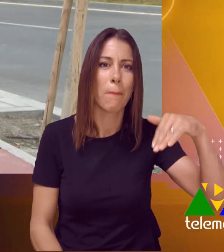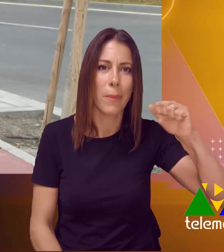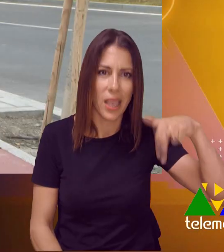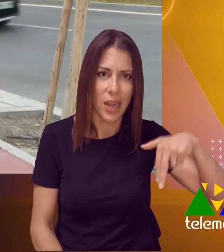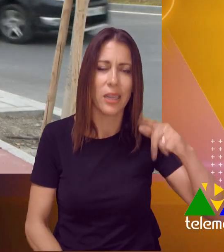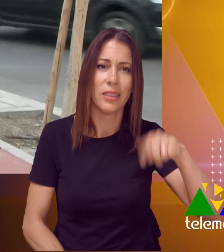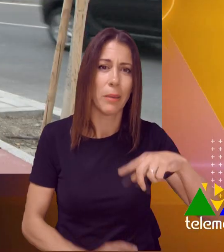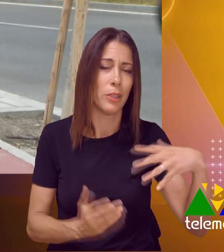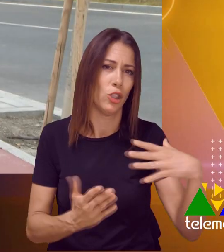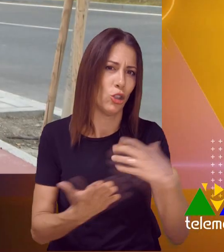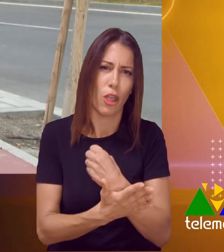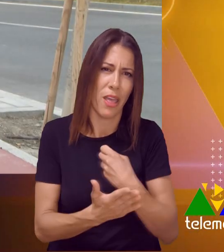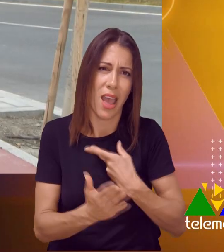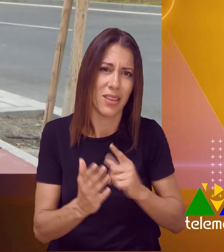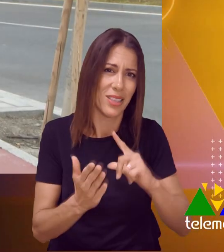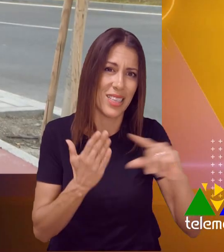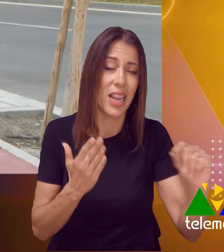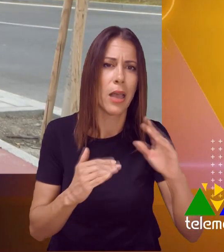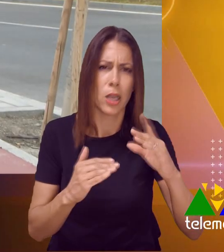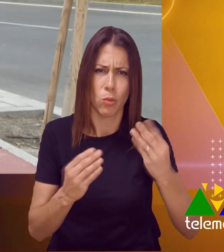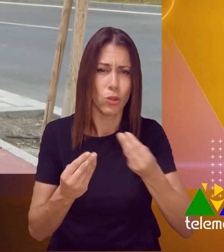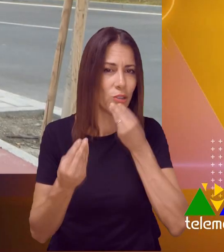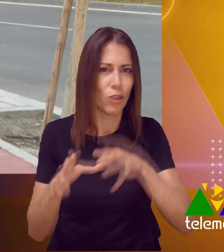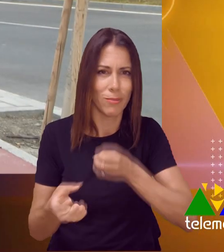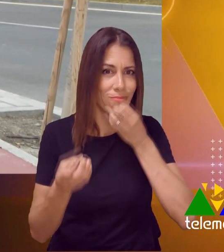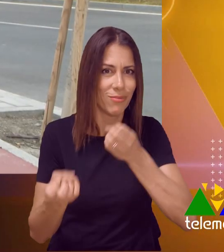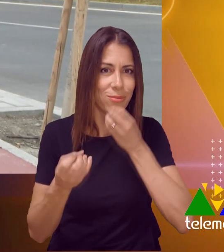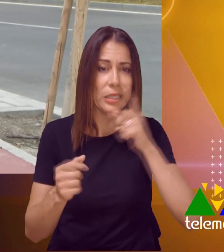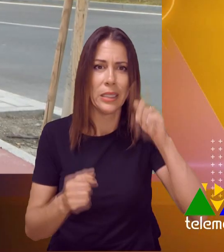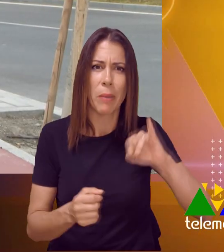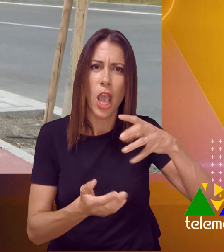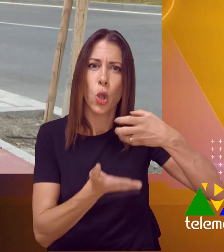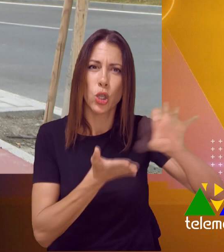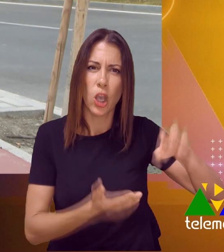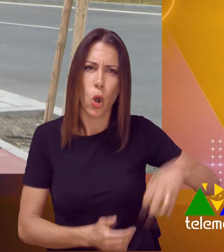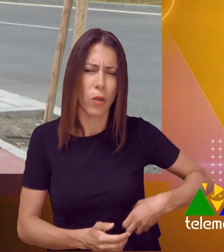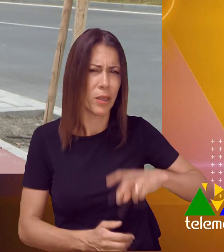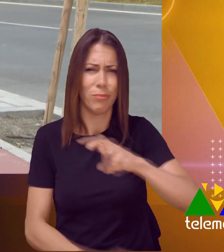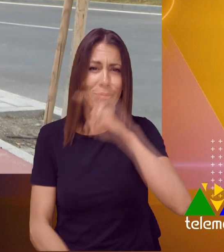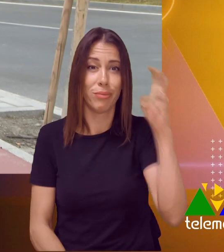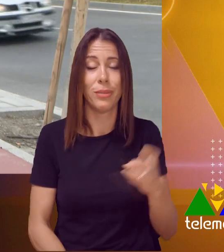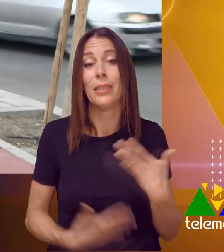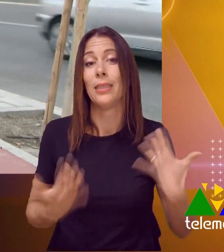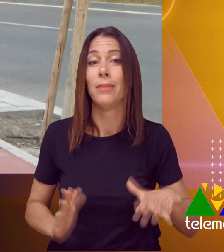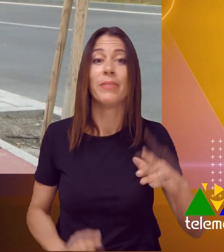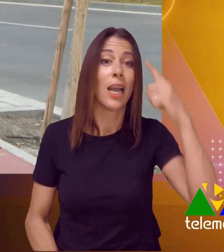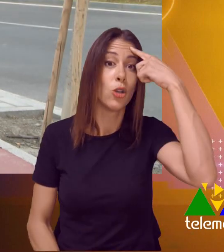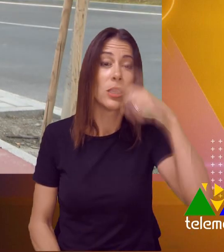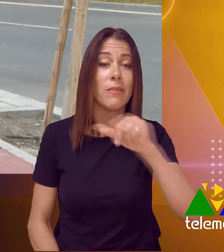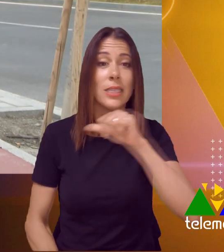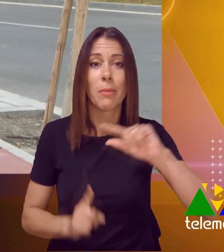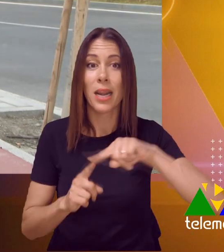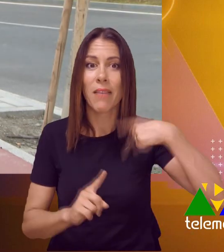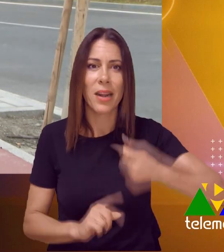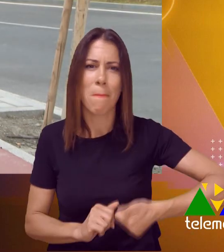salida que nos va a dar también mucho que hablar, porque encontramos incluso el Cortijo del Conde, etcétera, etcétera. Así que ya lo saben, la semana que viene